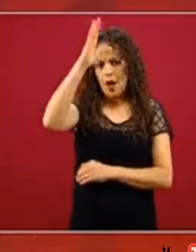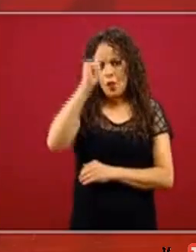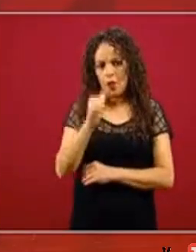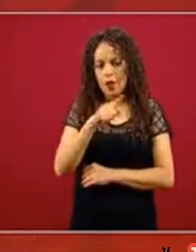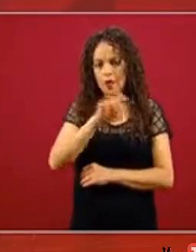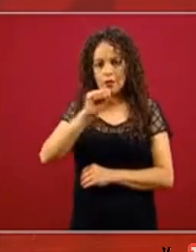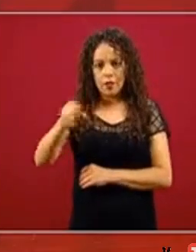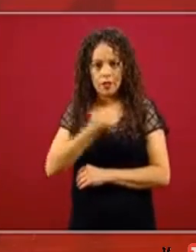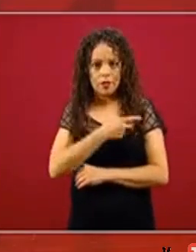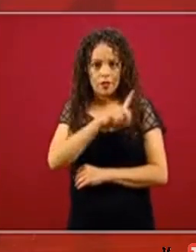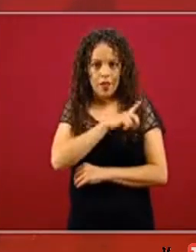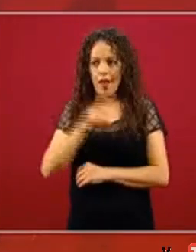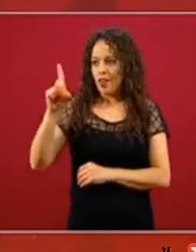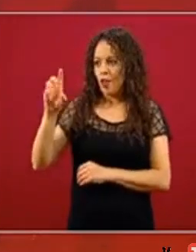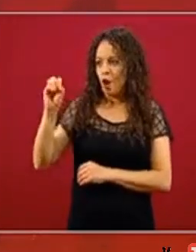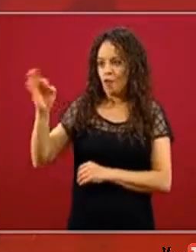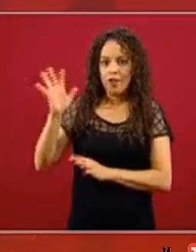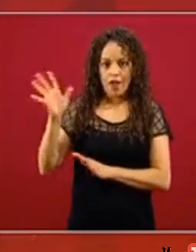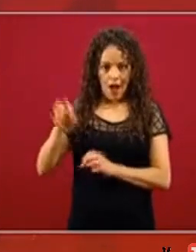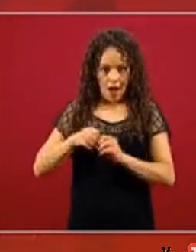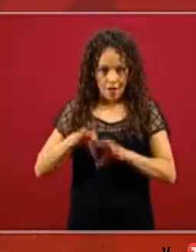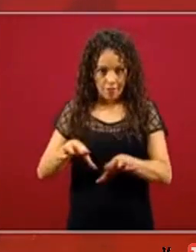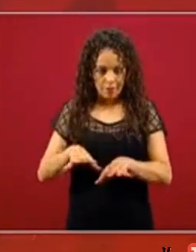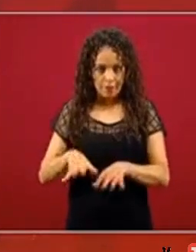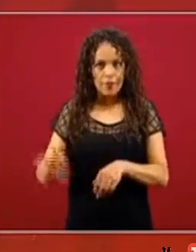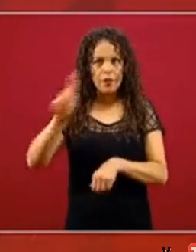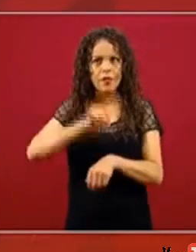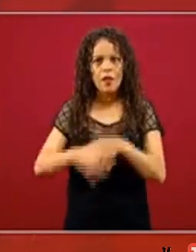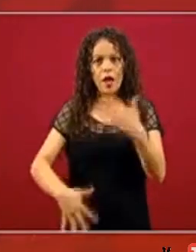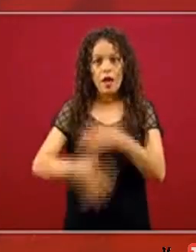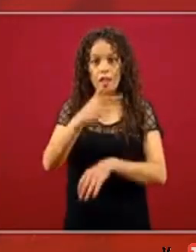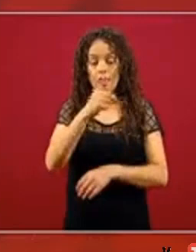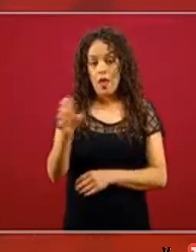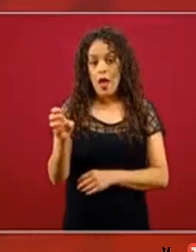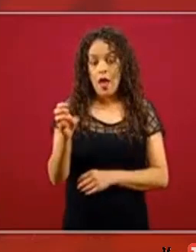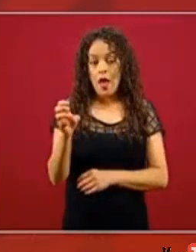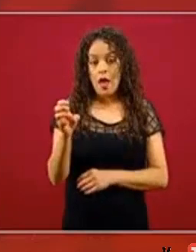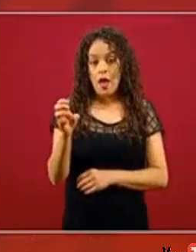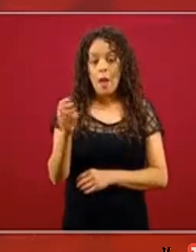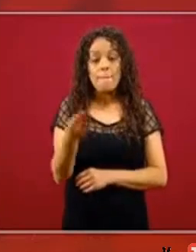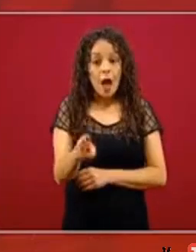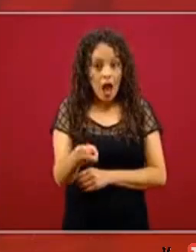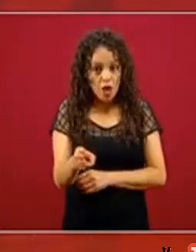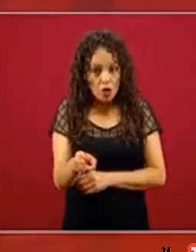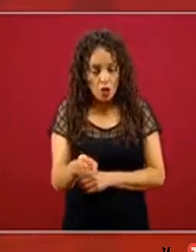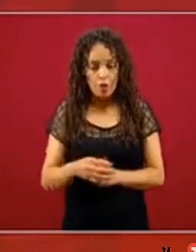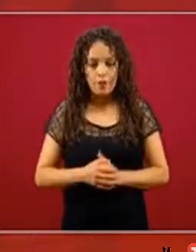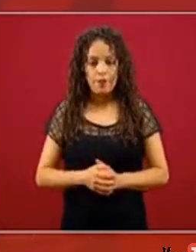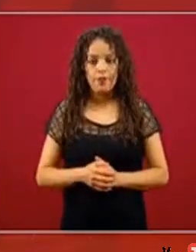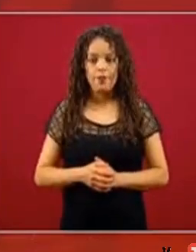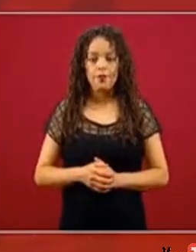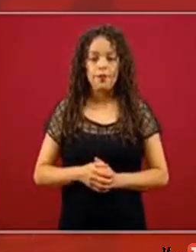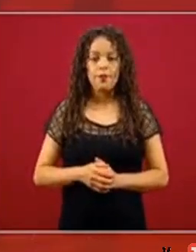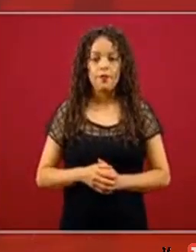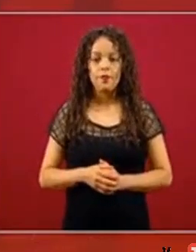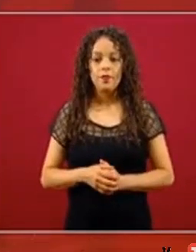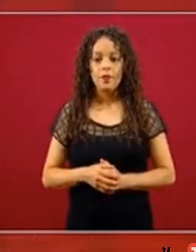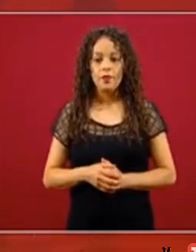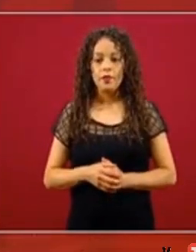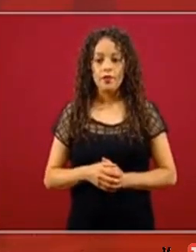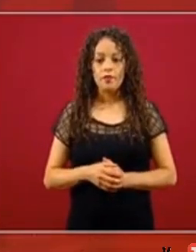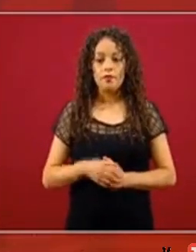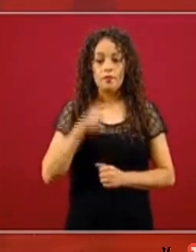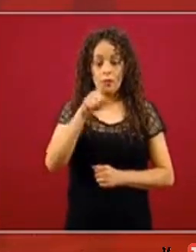Salud, que se publicó en Diario Oficial el 15 de marzo, de mayo, perdón, de mayo, donde se publicó el